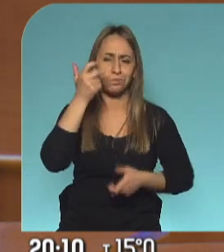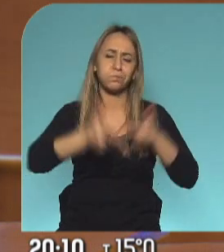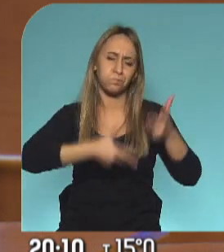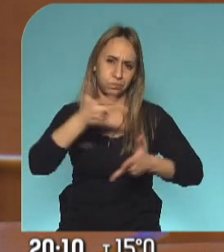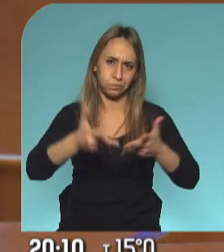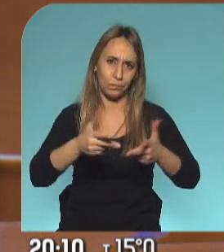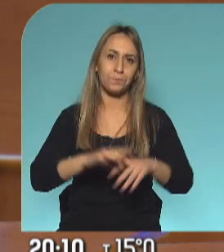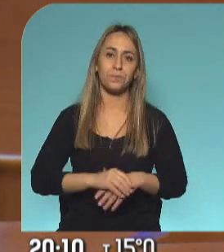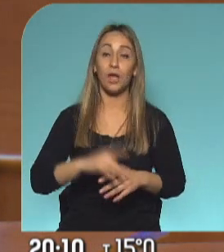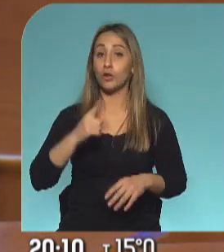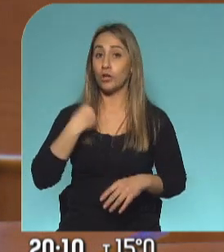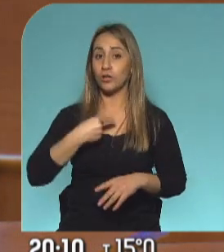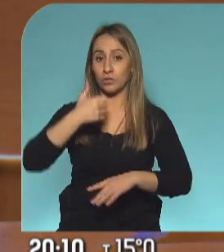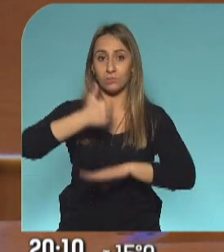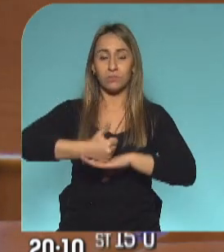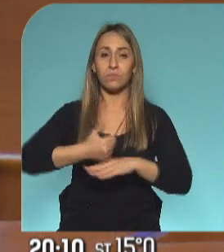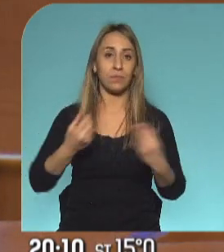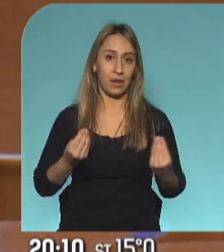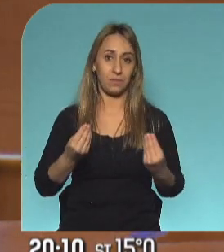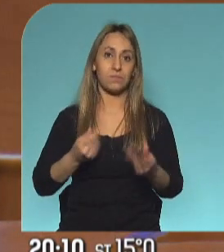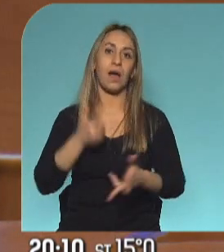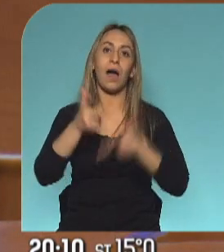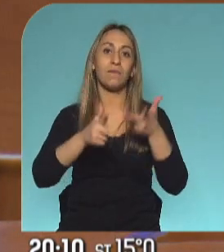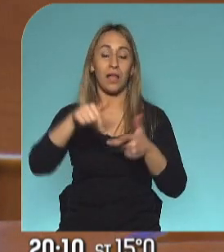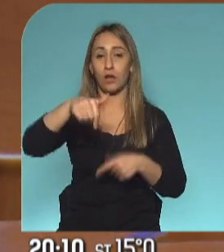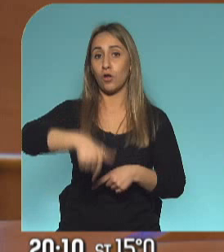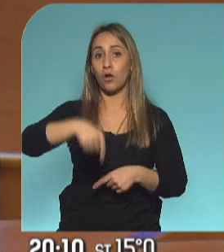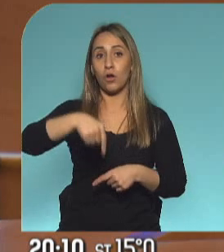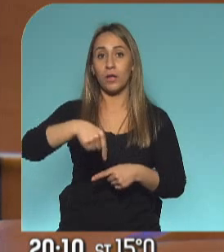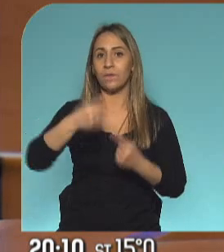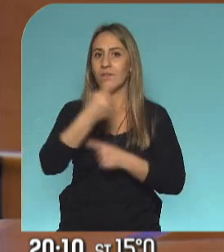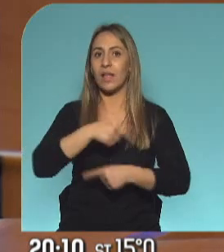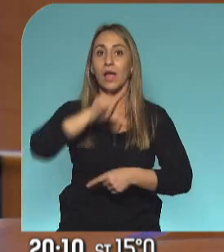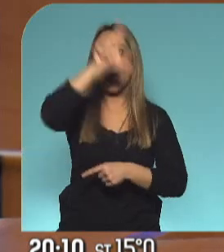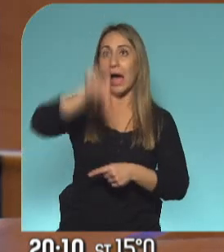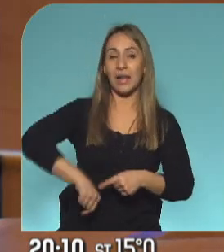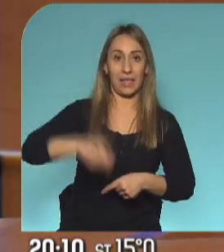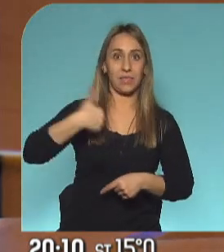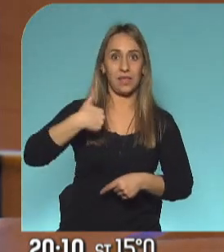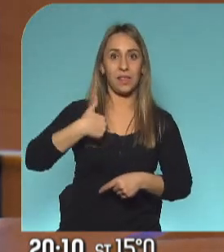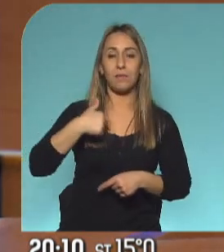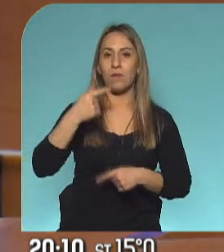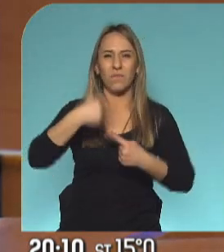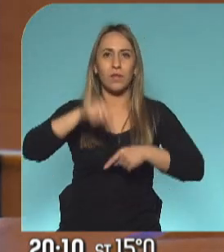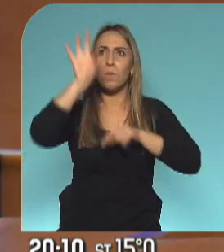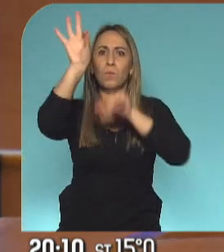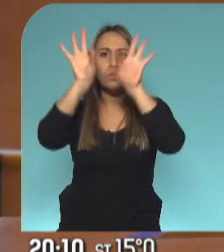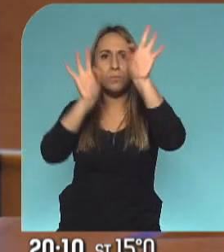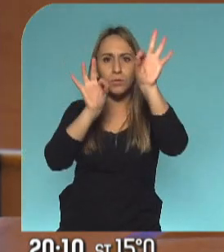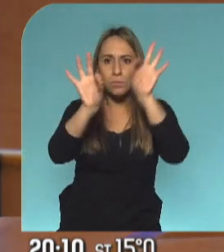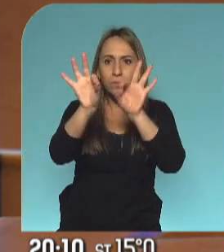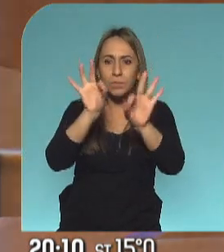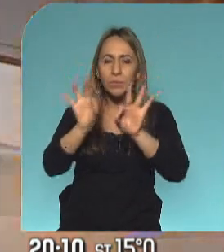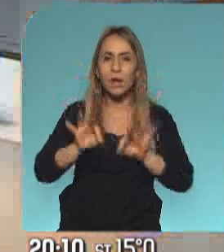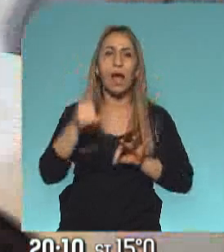Aquí estamos para hablar de algo que también ha sucedido hoy en varios puntos del país, esta marcha anticuarentena, o por lo menos